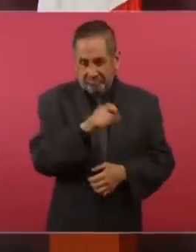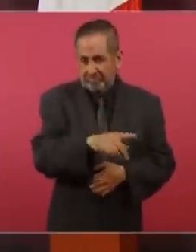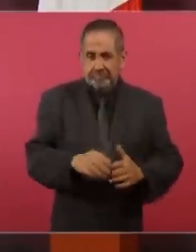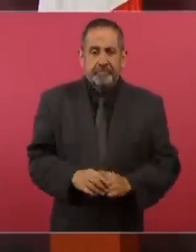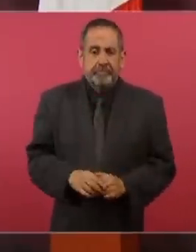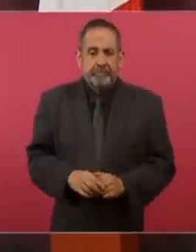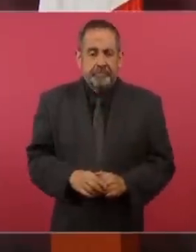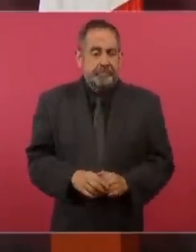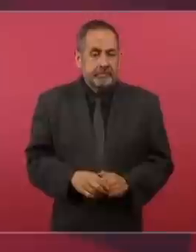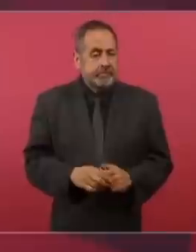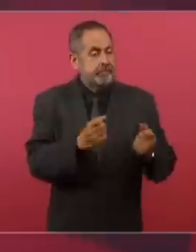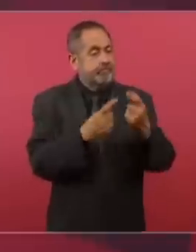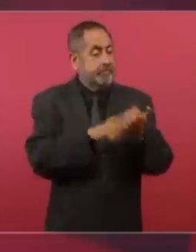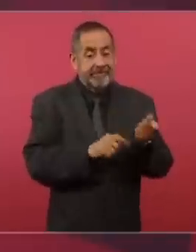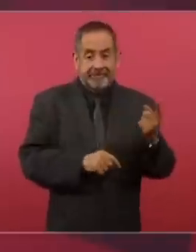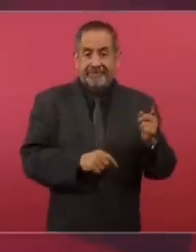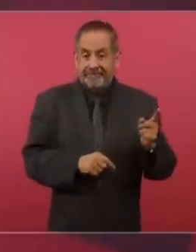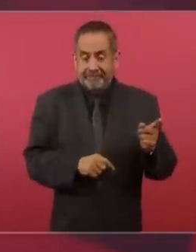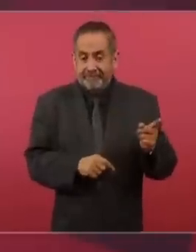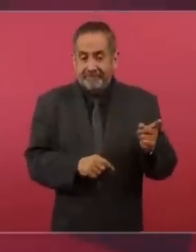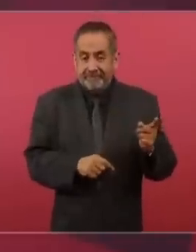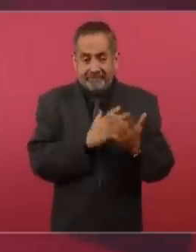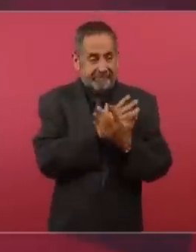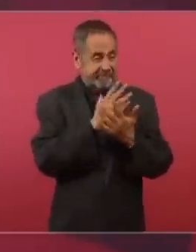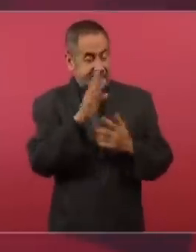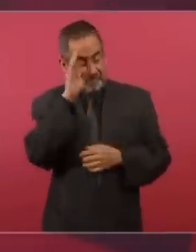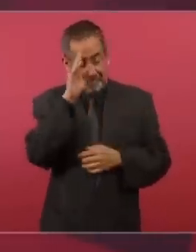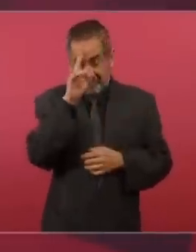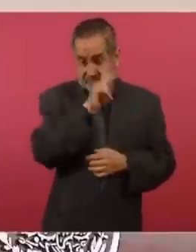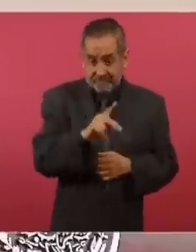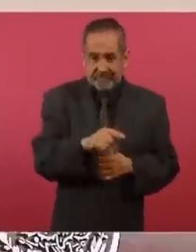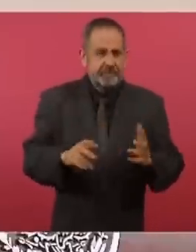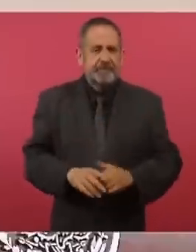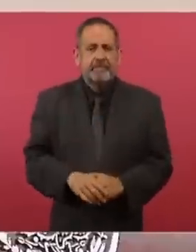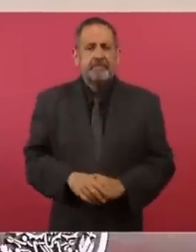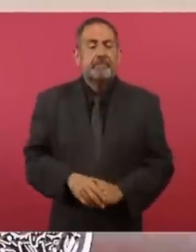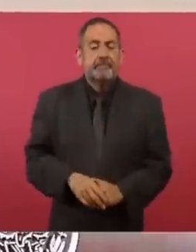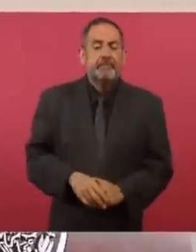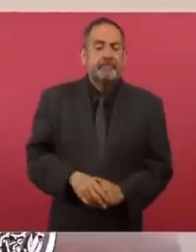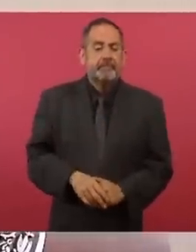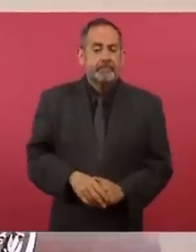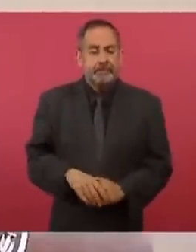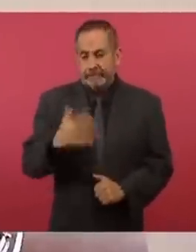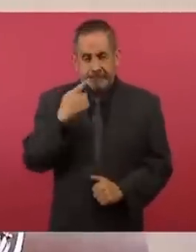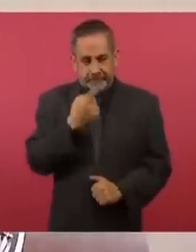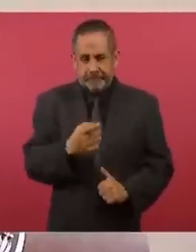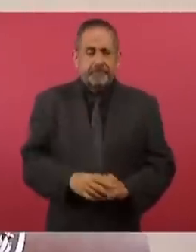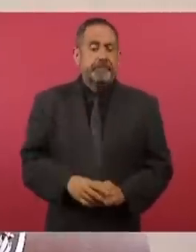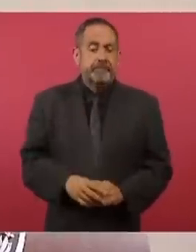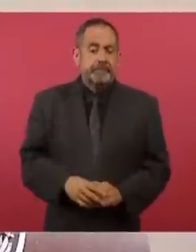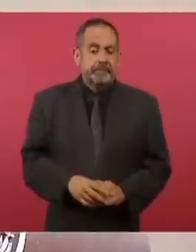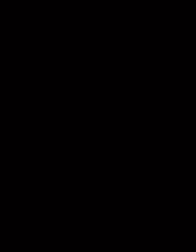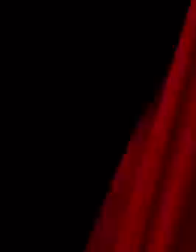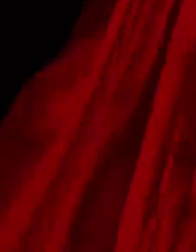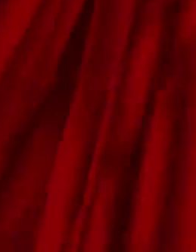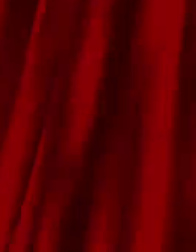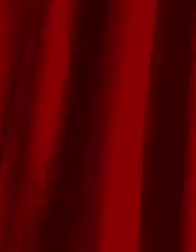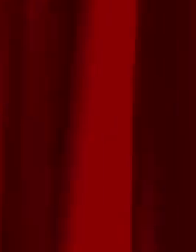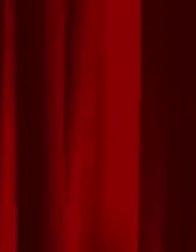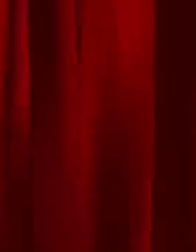algunos rayando en lo facho. Entonces, esto es una forma de explicar.